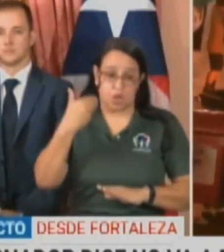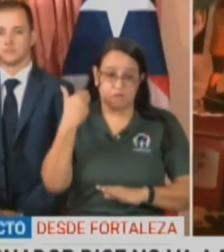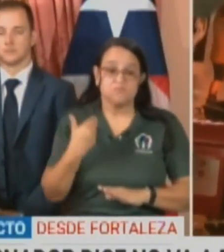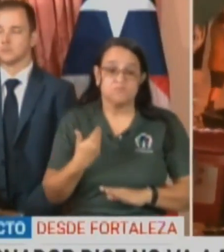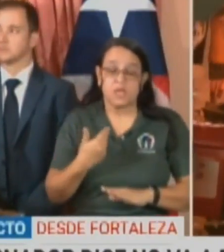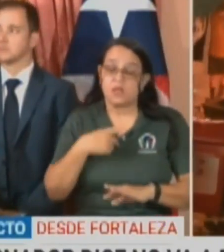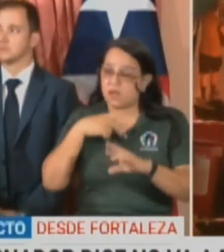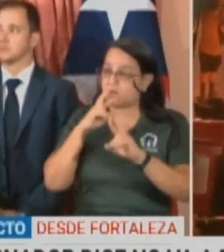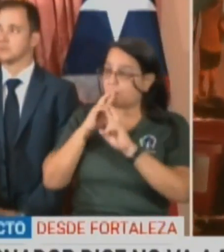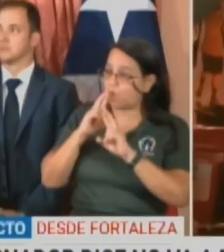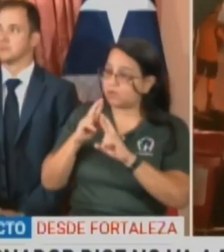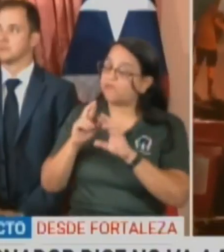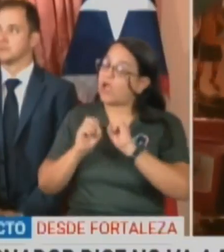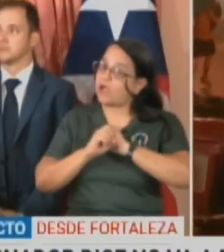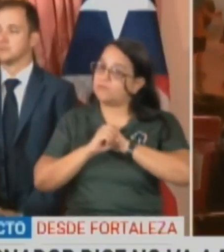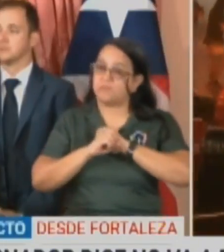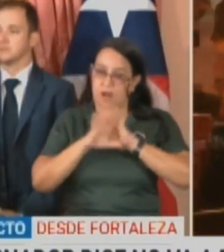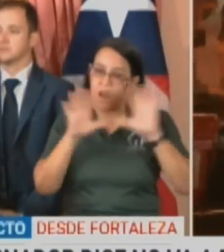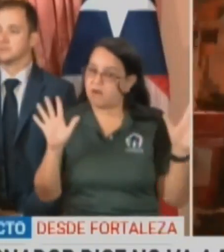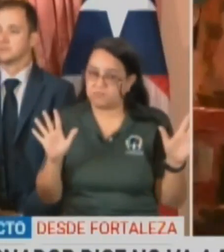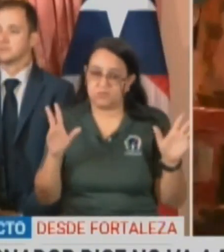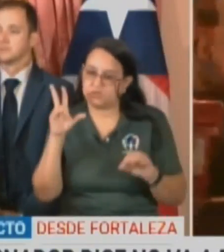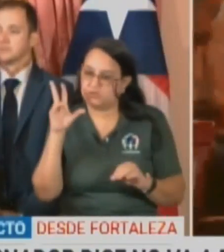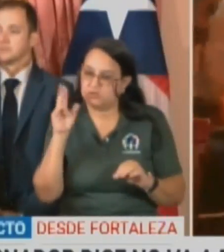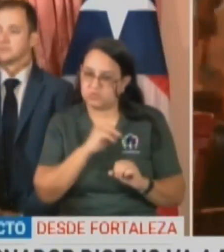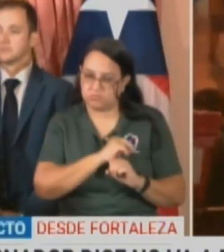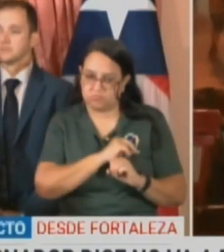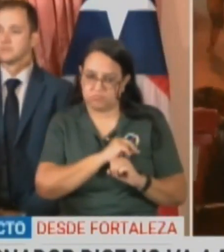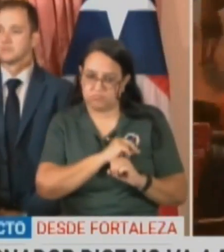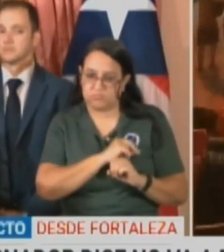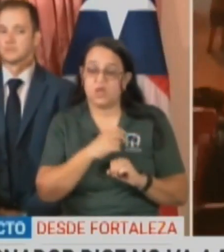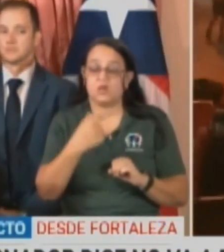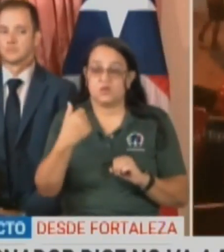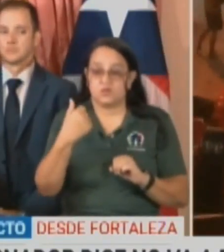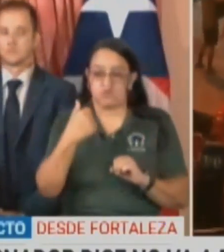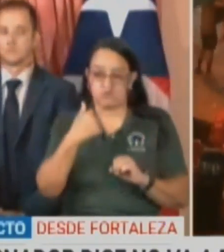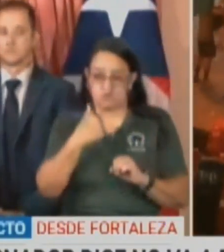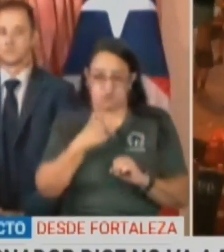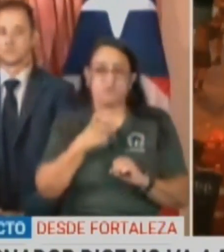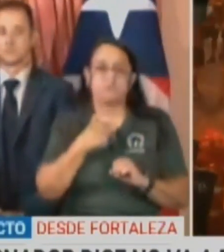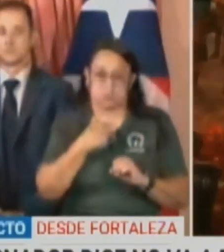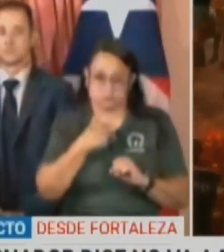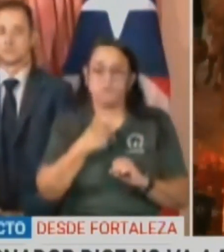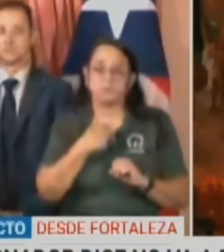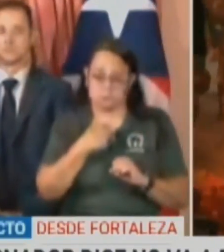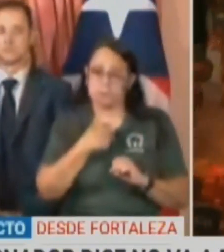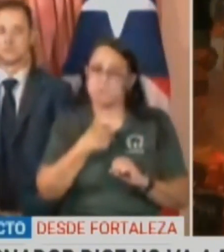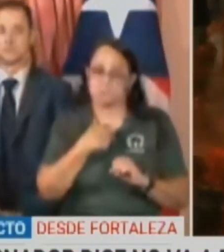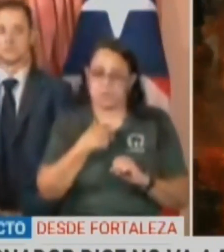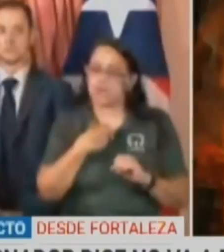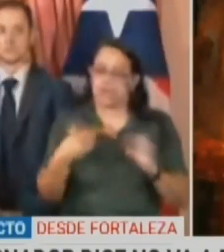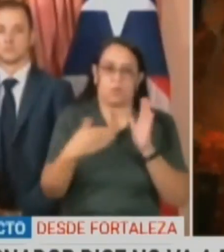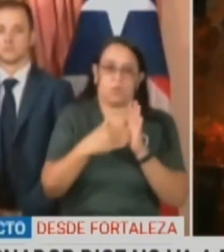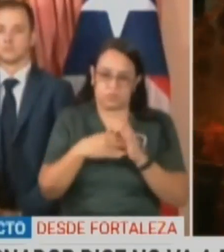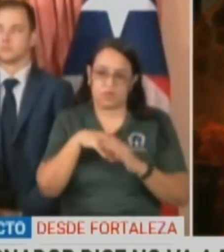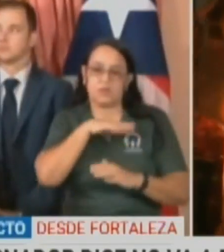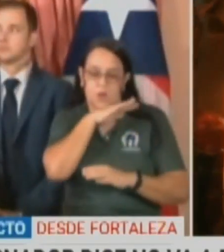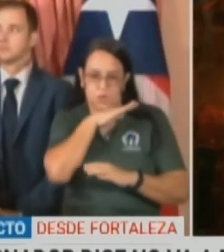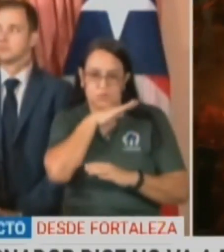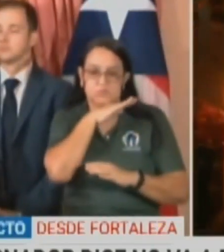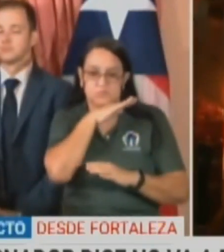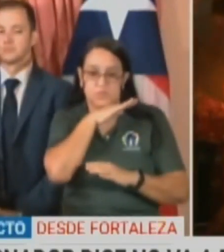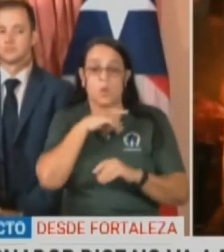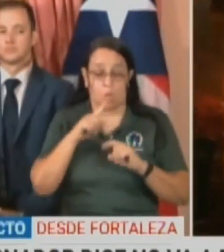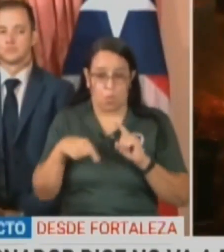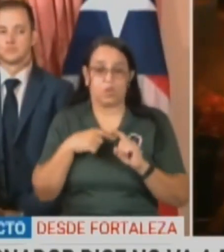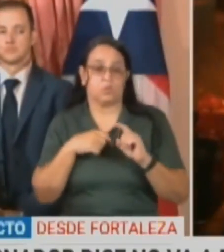y la contestación fue clara y contundente de que no. ¿Saben? Yo voy a combatir la corrupción. Cuando uno combate la corrupción, la